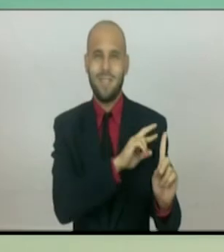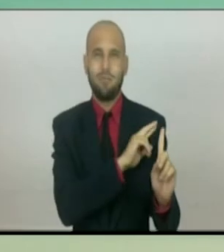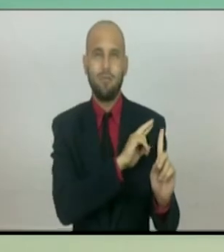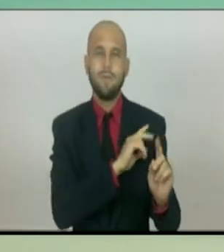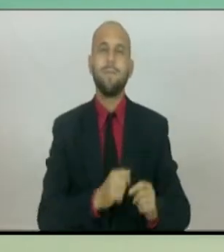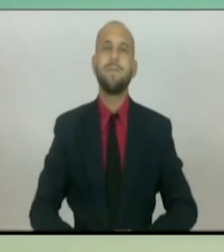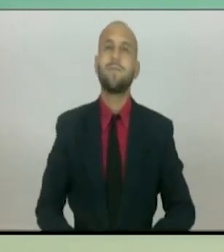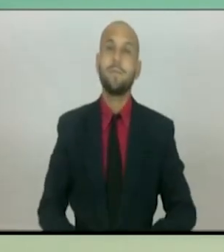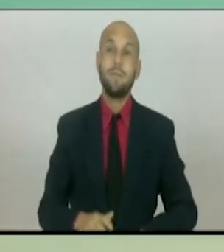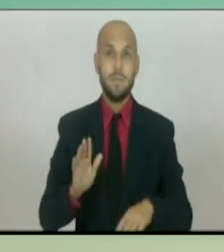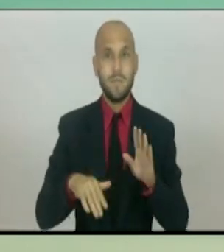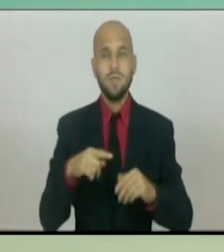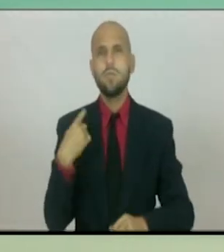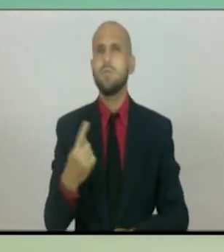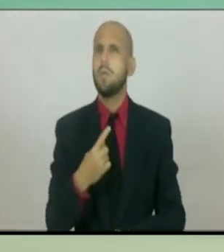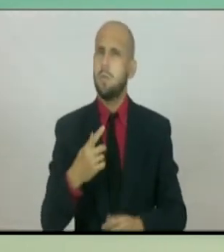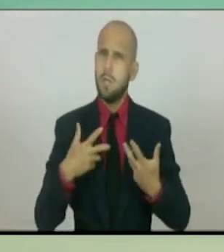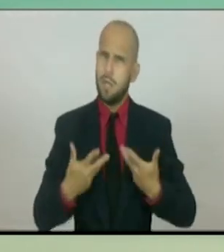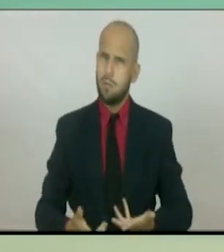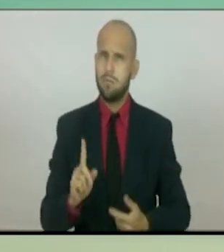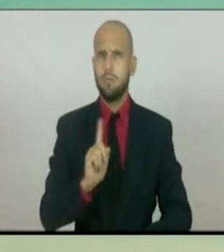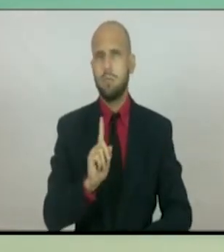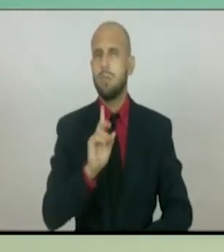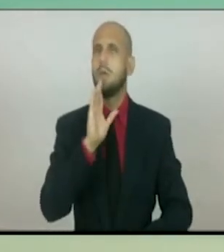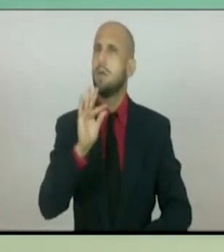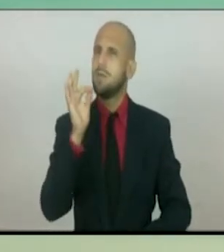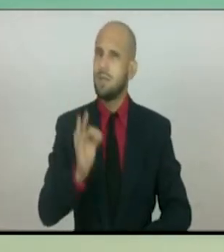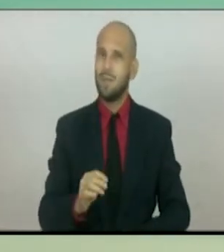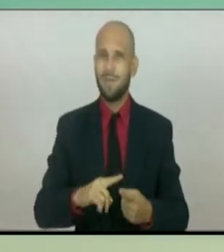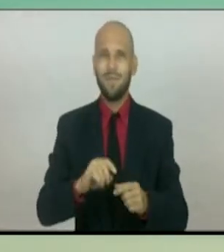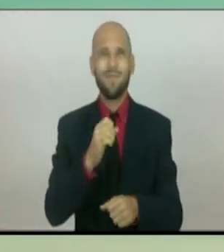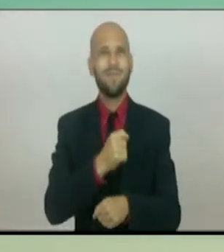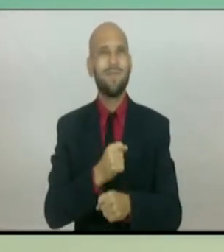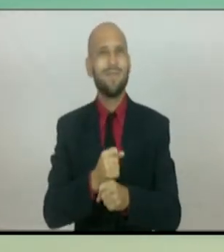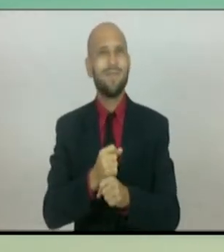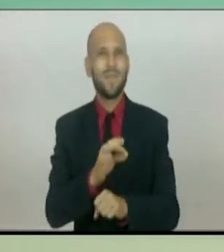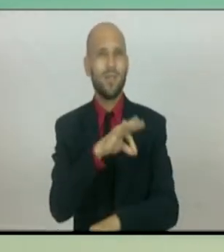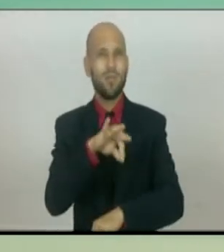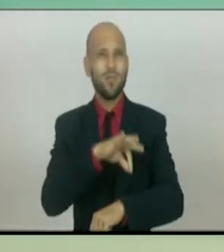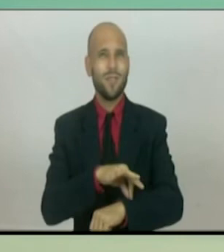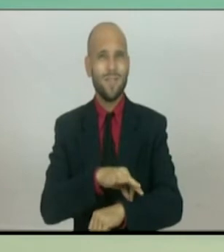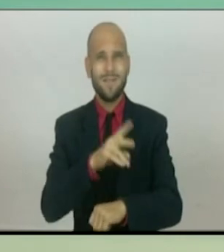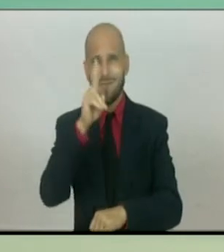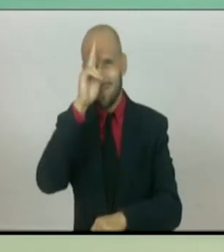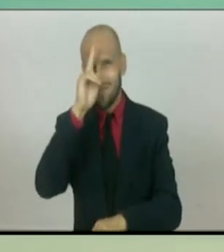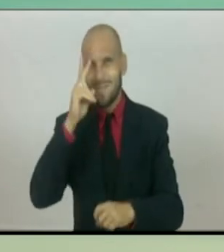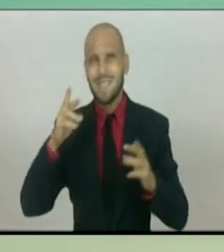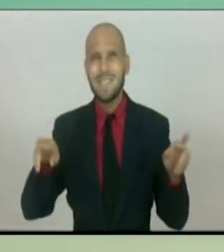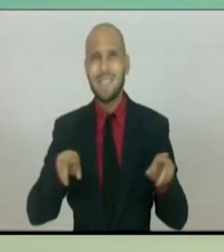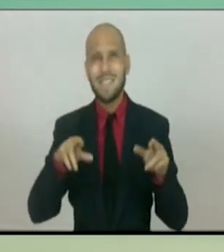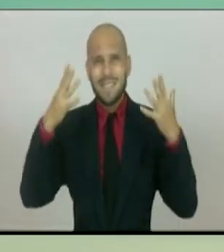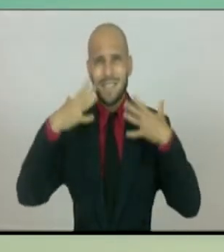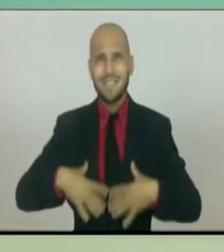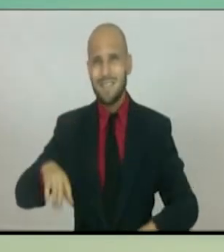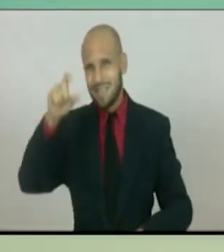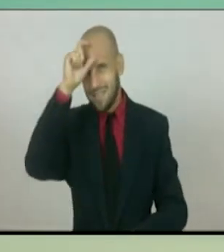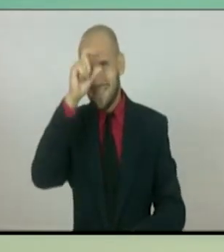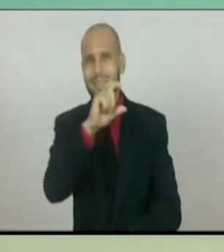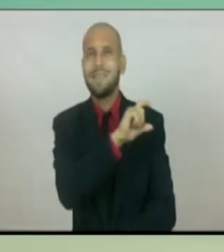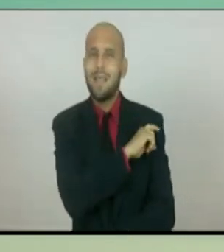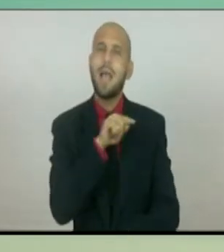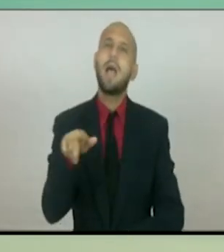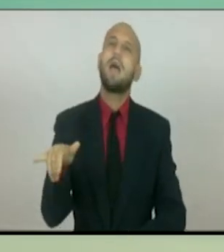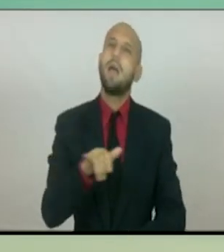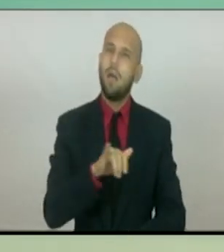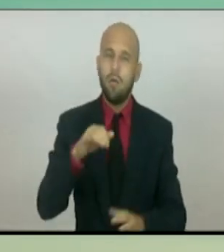la población que no nos cansamos, además, los trabajadores de la campaña también, dentro de su visita tienen que dar educación sanitaria, porque a veces por mucho que hablamos